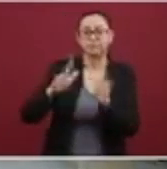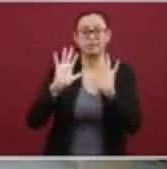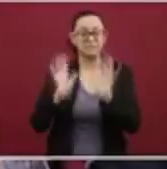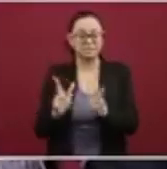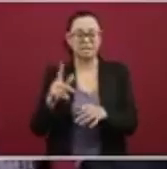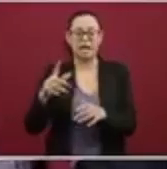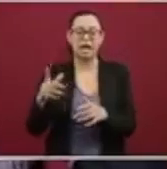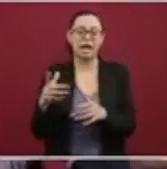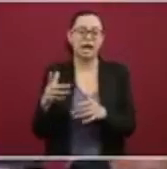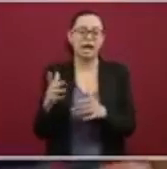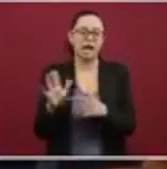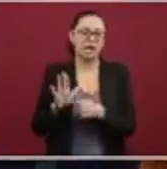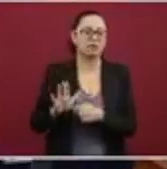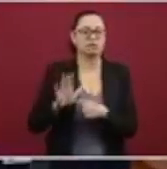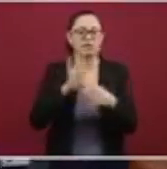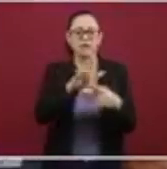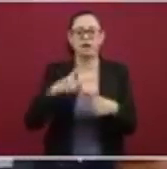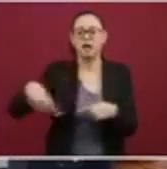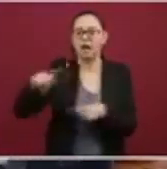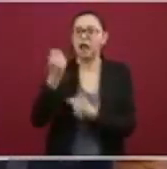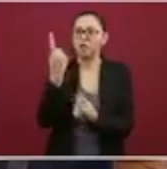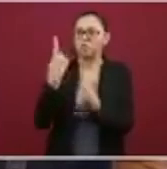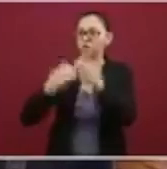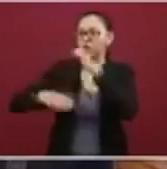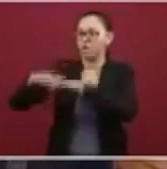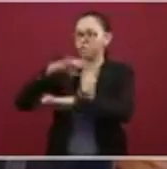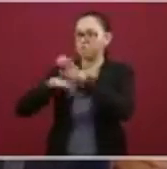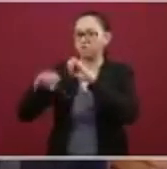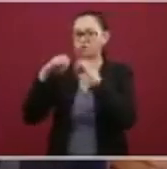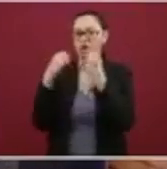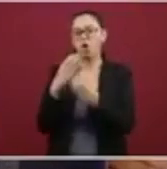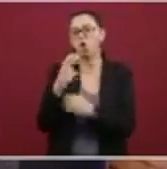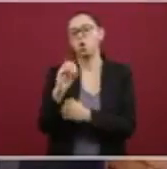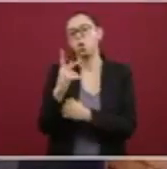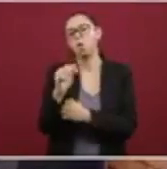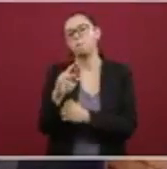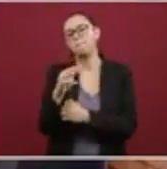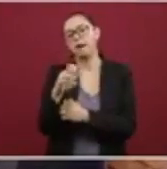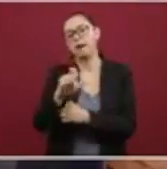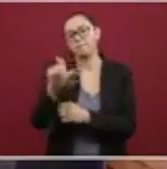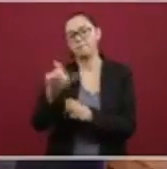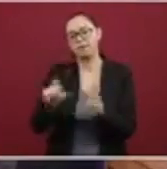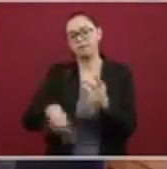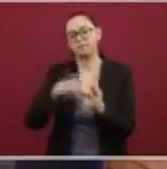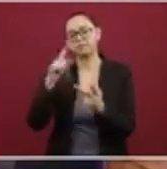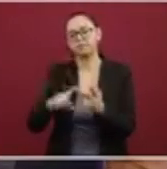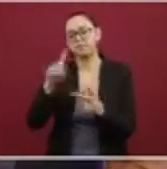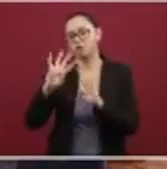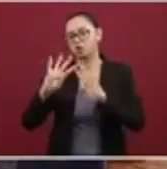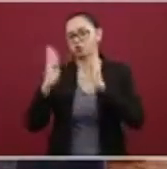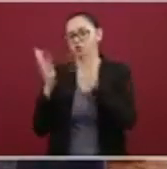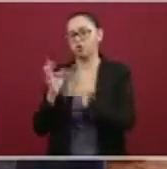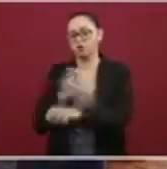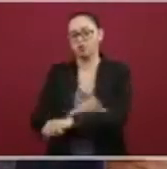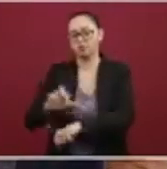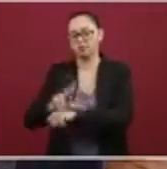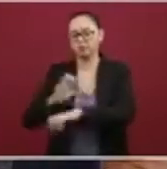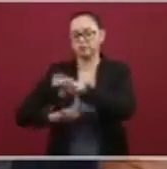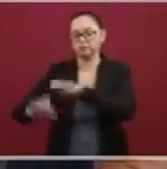abierta por parte de organismos empresariales, de parte de la Coparmex y del Consejo Coordinador Empresarial, que piden si